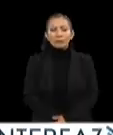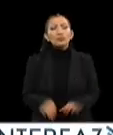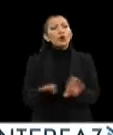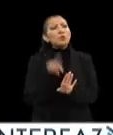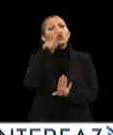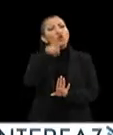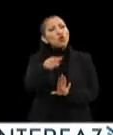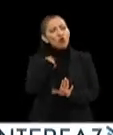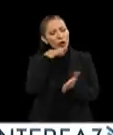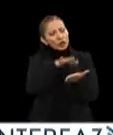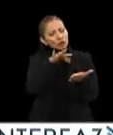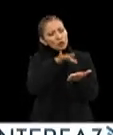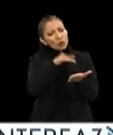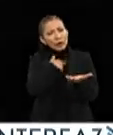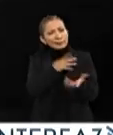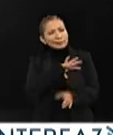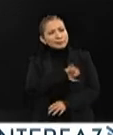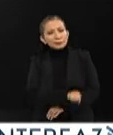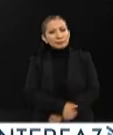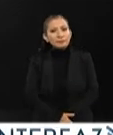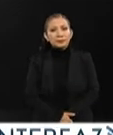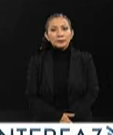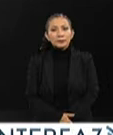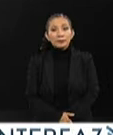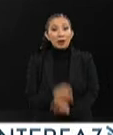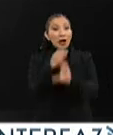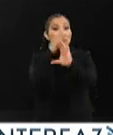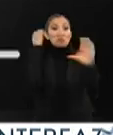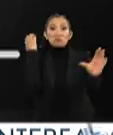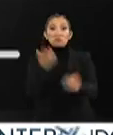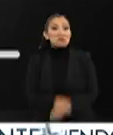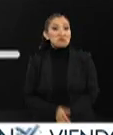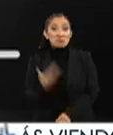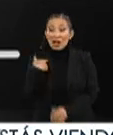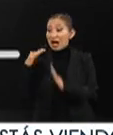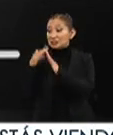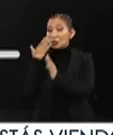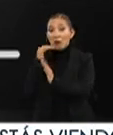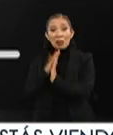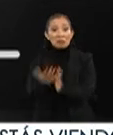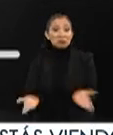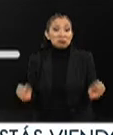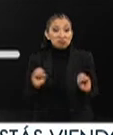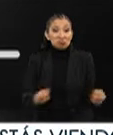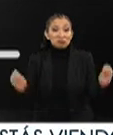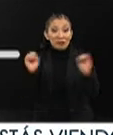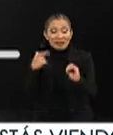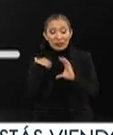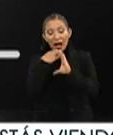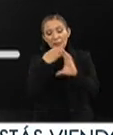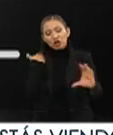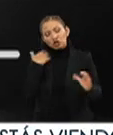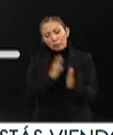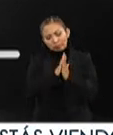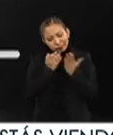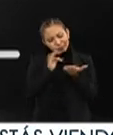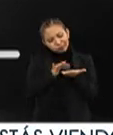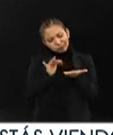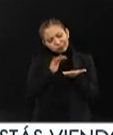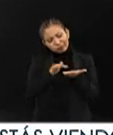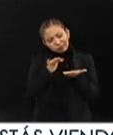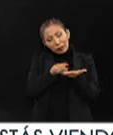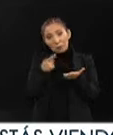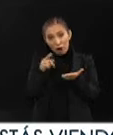¿Cómo te volviste lector? En los camiones, porque en casa no había libros, y entonces en los camiones leía, pero